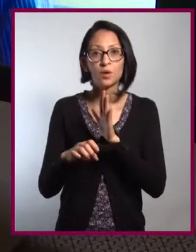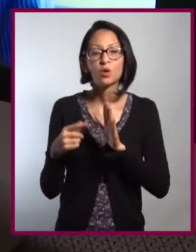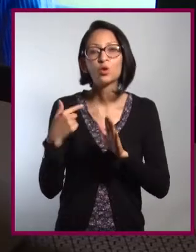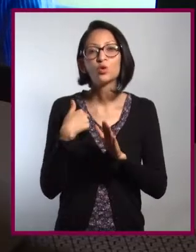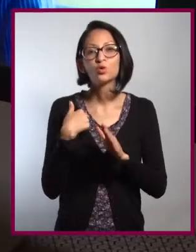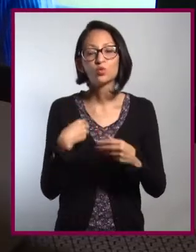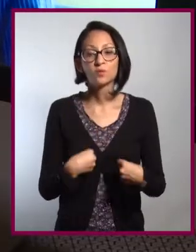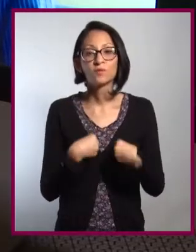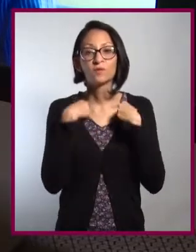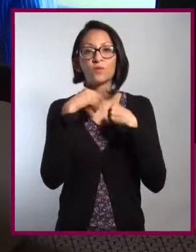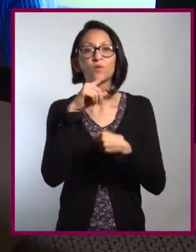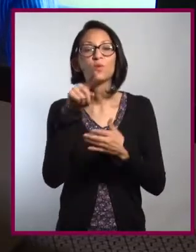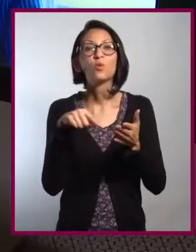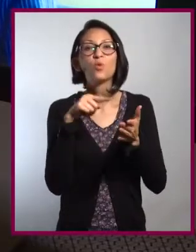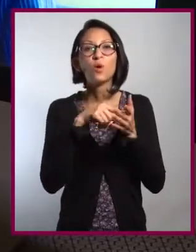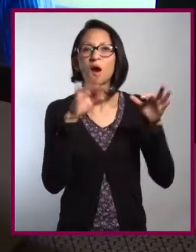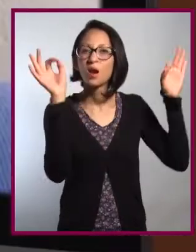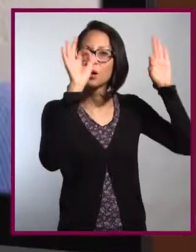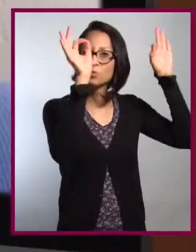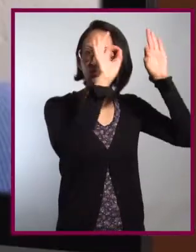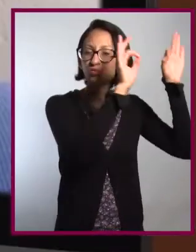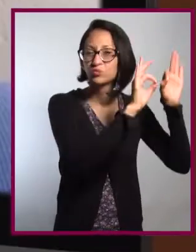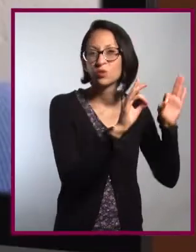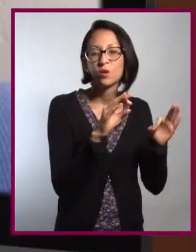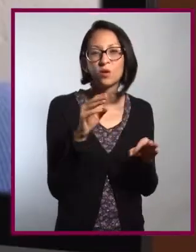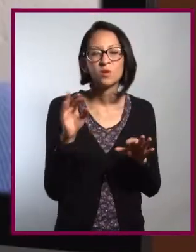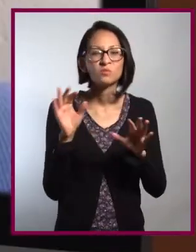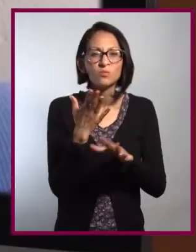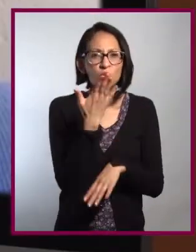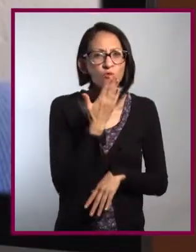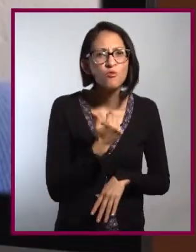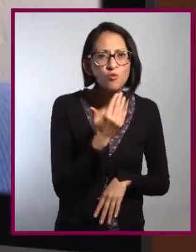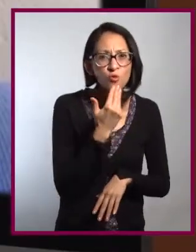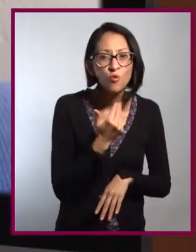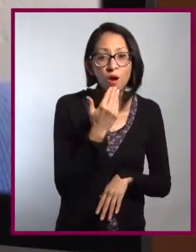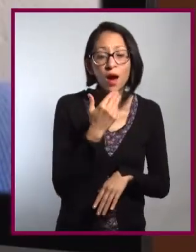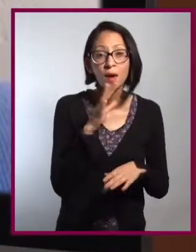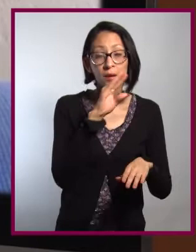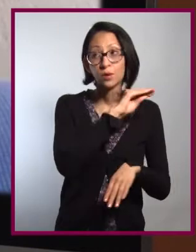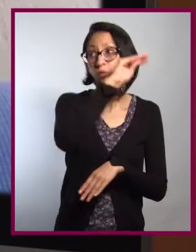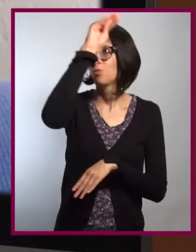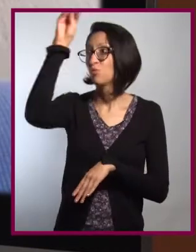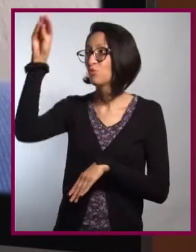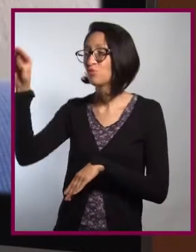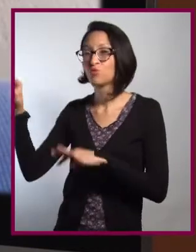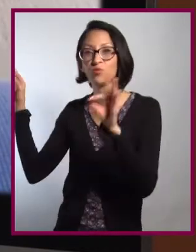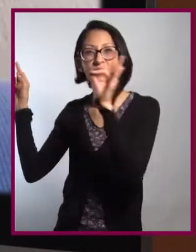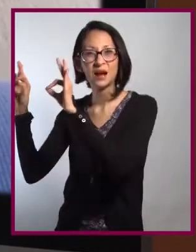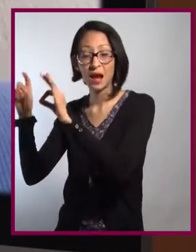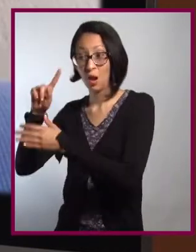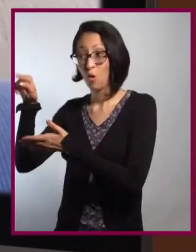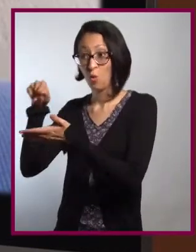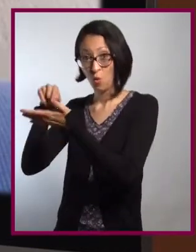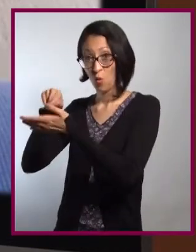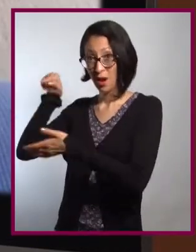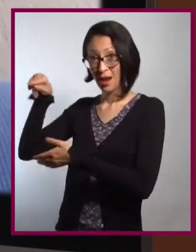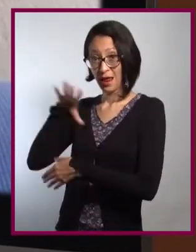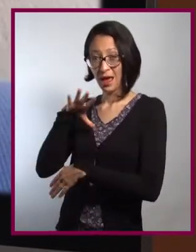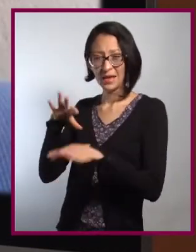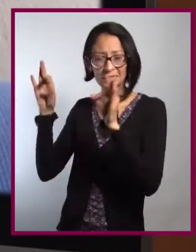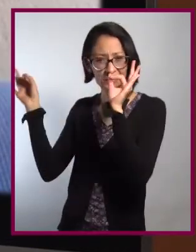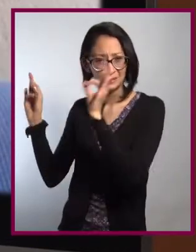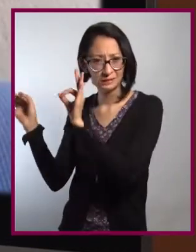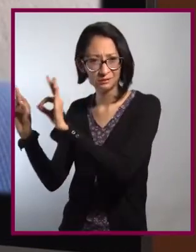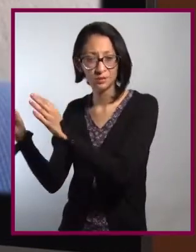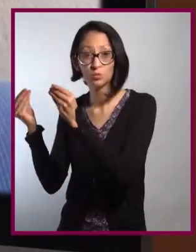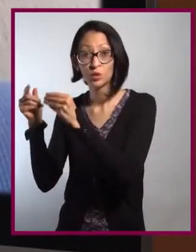existen mosquitos, por ejemplo, a más de 2.000 metros sobre el nivel del mar, y de repente viaja a la costa donde sí existen los mosquitos, pues puede haber